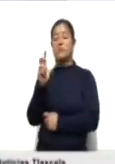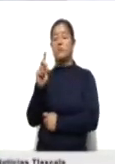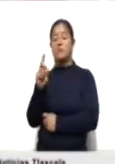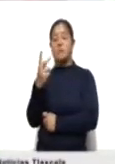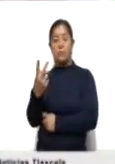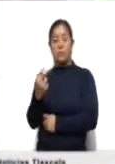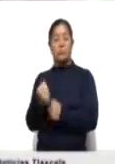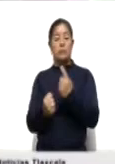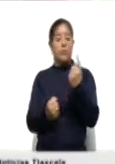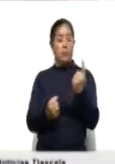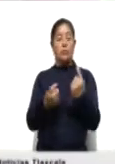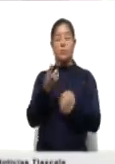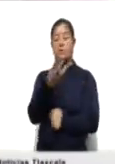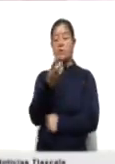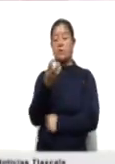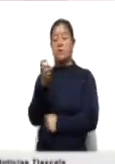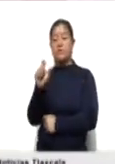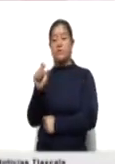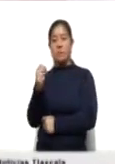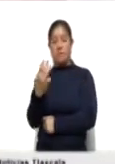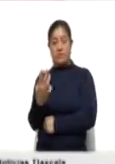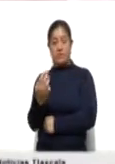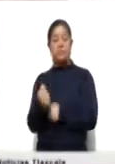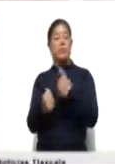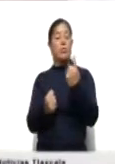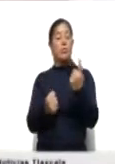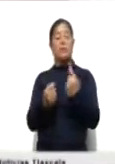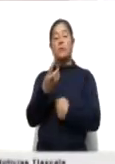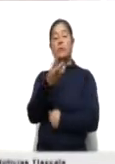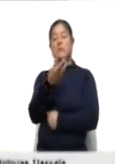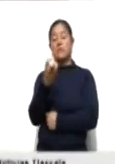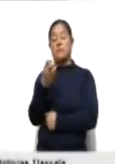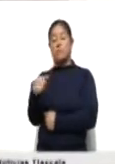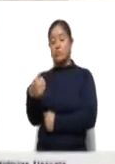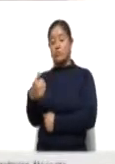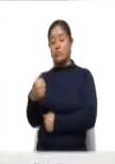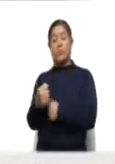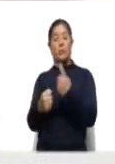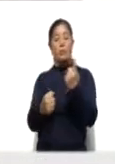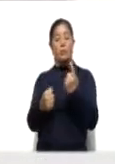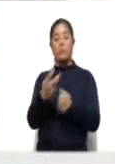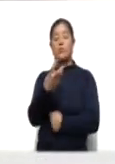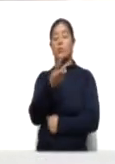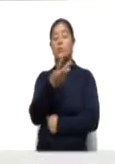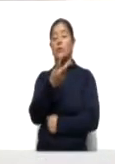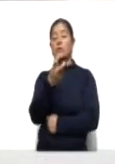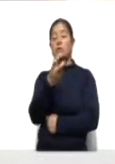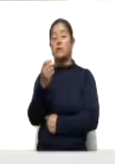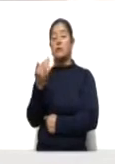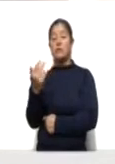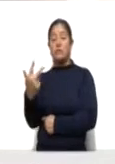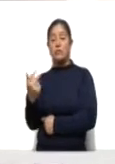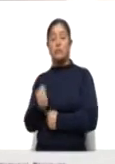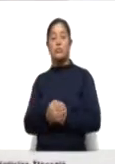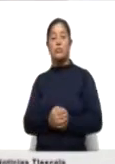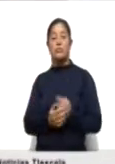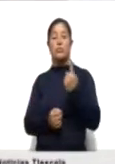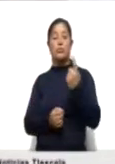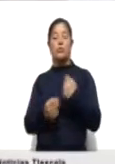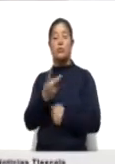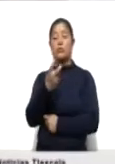332, Zompantepec 323, Xalostoc 311, Tepeyanco 258,